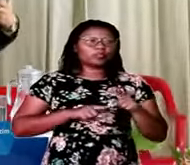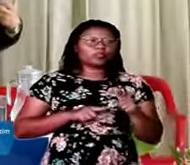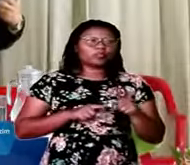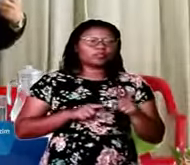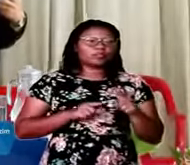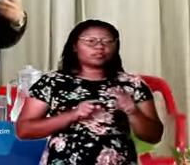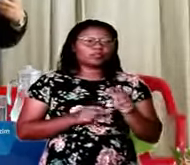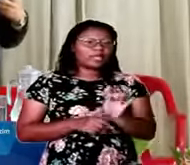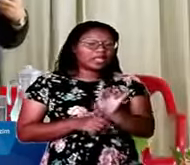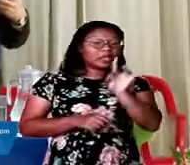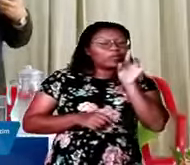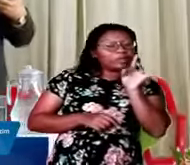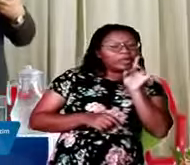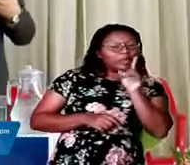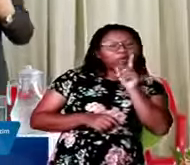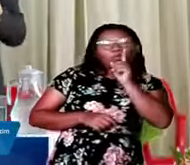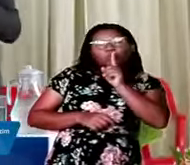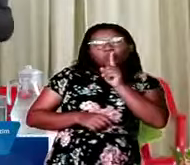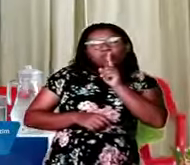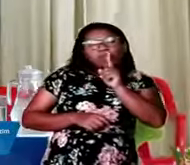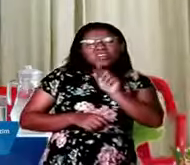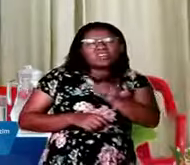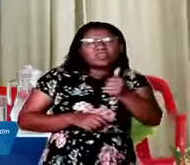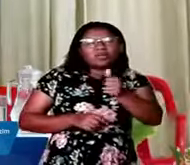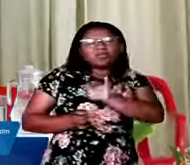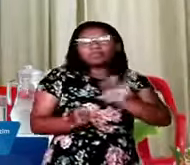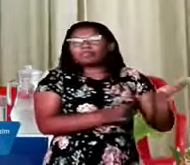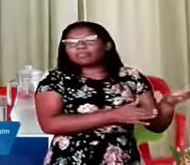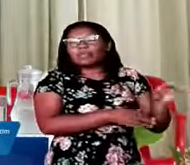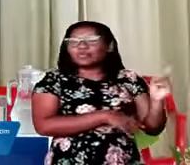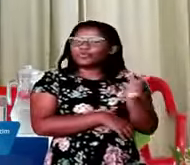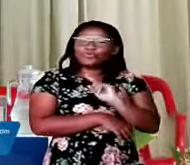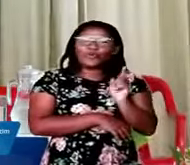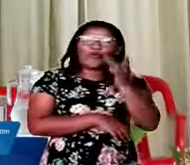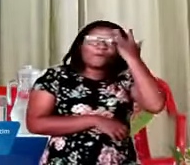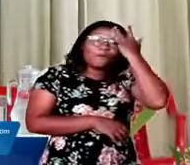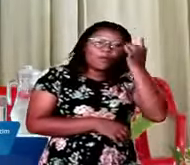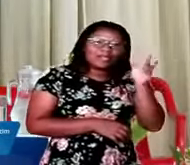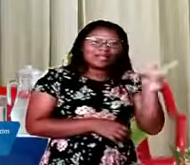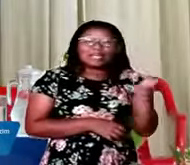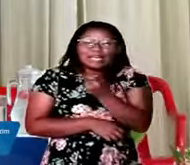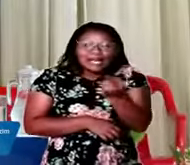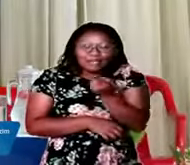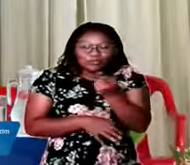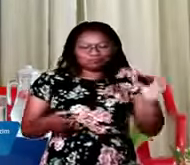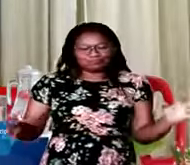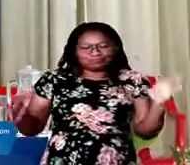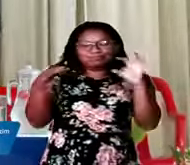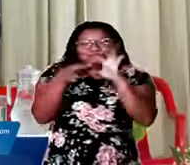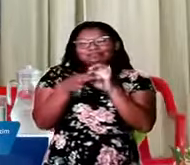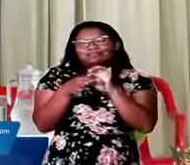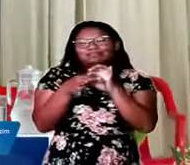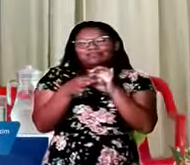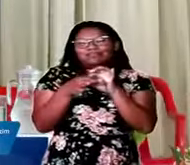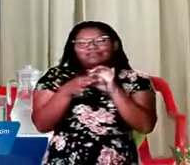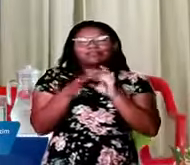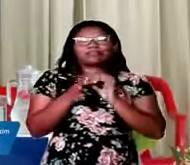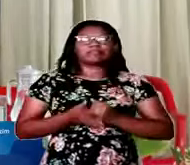parte y dejar la otra, porque una parte sin la otra no